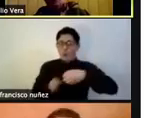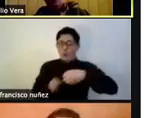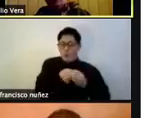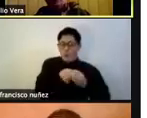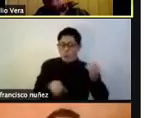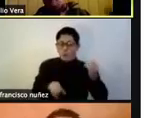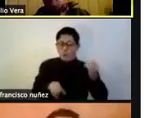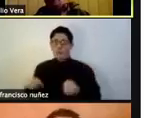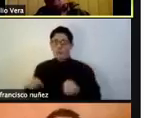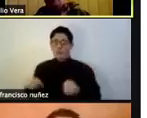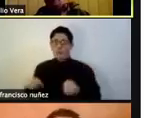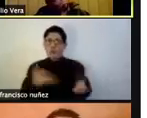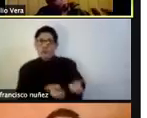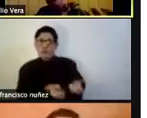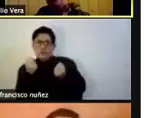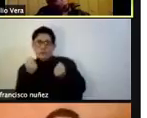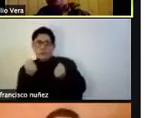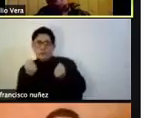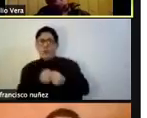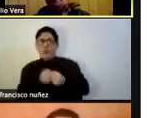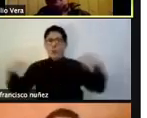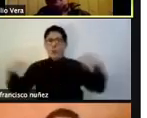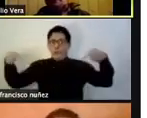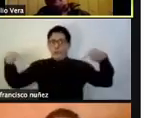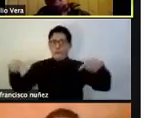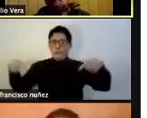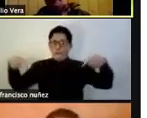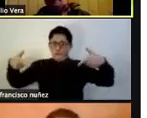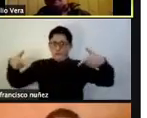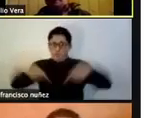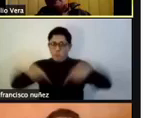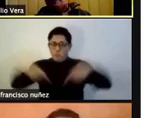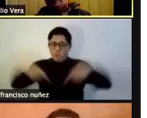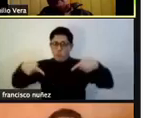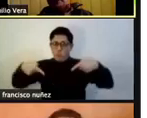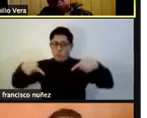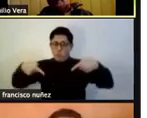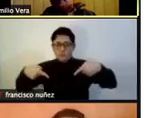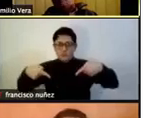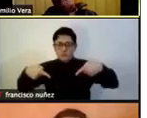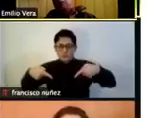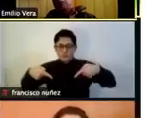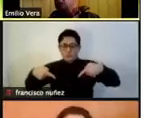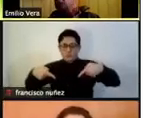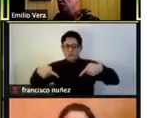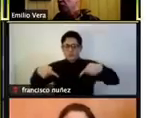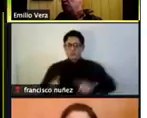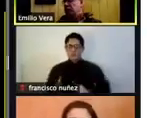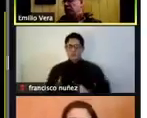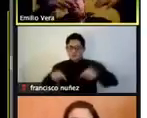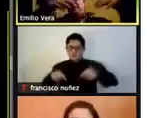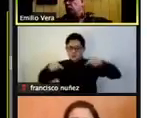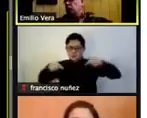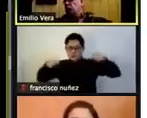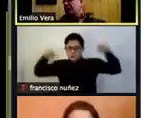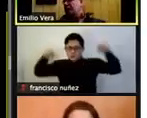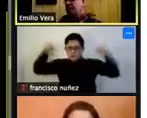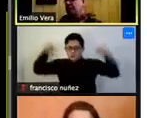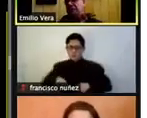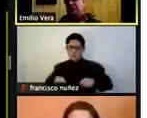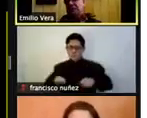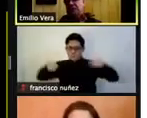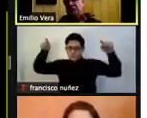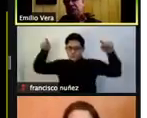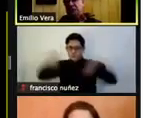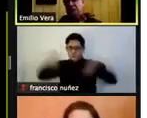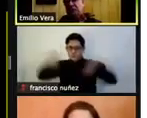y iban separándose desde un punto medio común y formaban un gran perfil sísmico que se puede